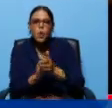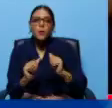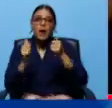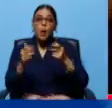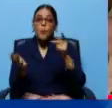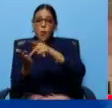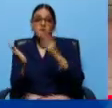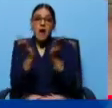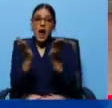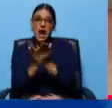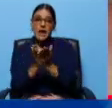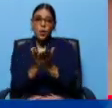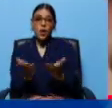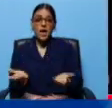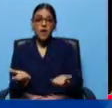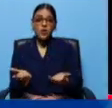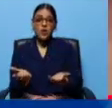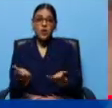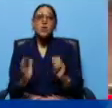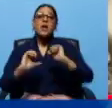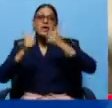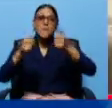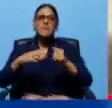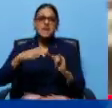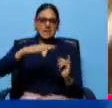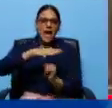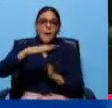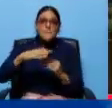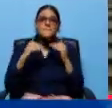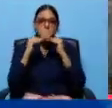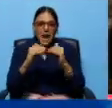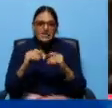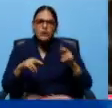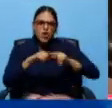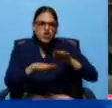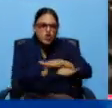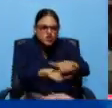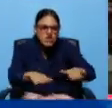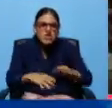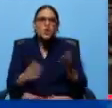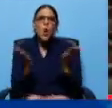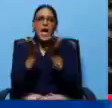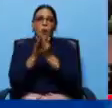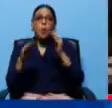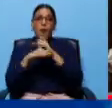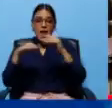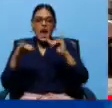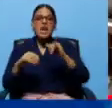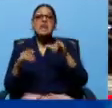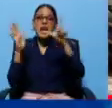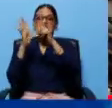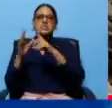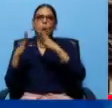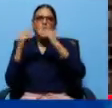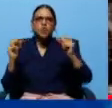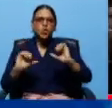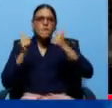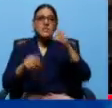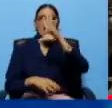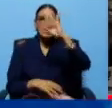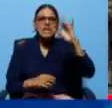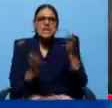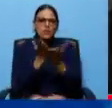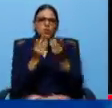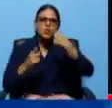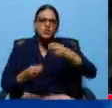están regresando hoy a la escuela. Desde el preescolar, la escuela y el liceo en todo el país. Como usted dijo, son 500 instituciones que se están